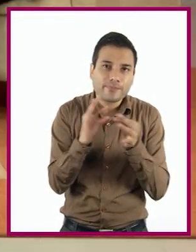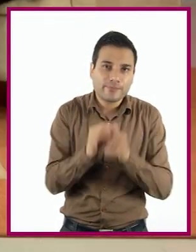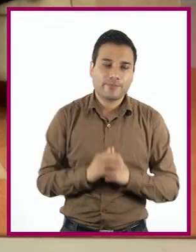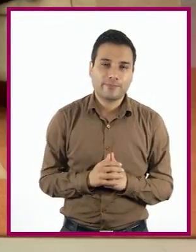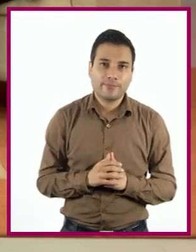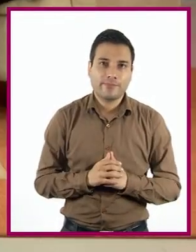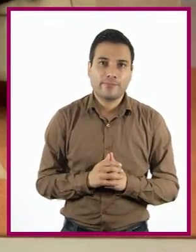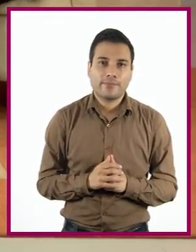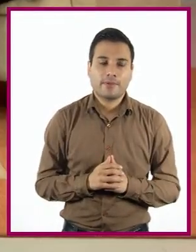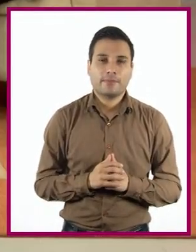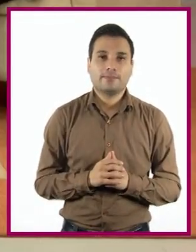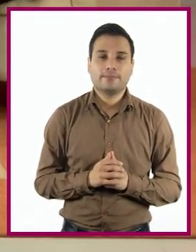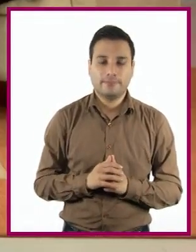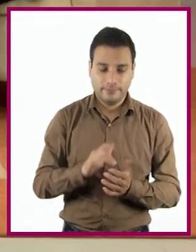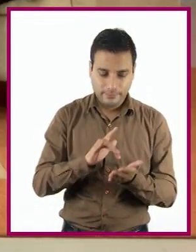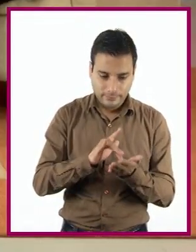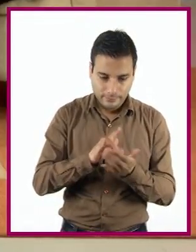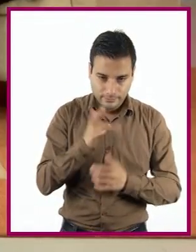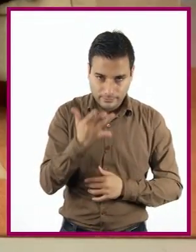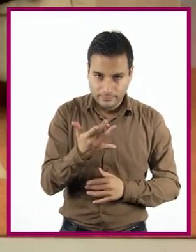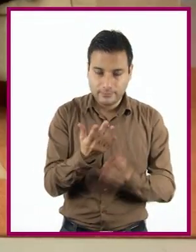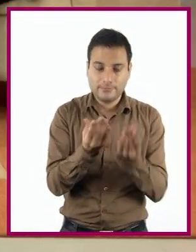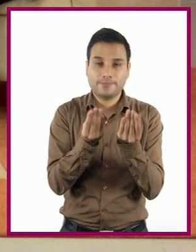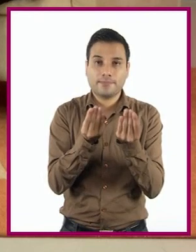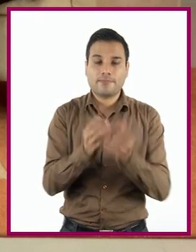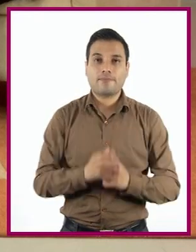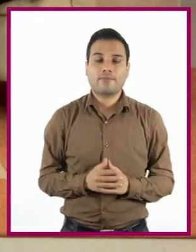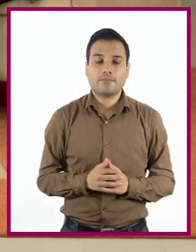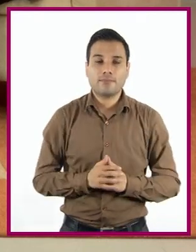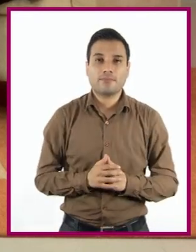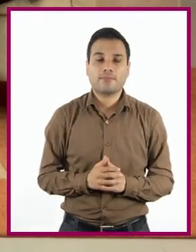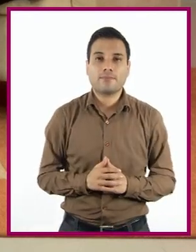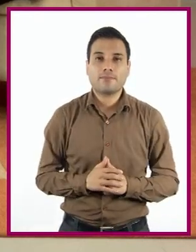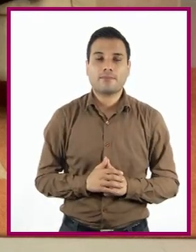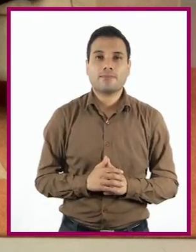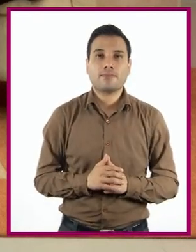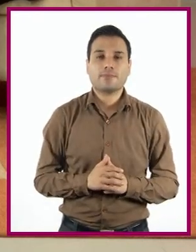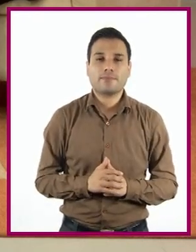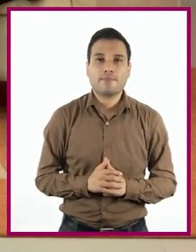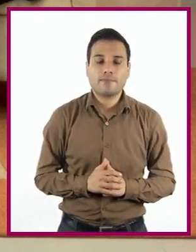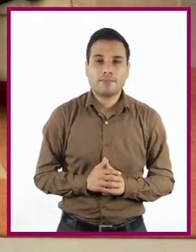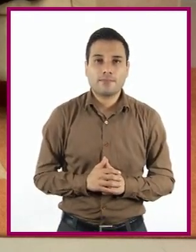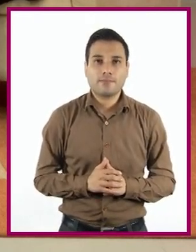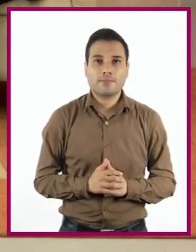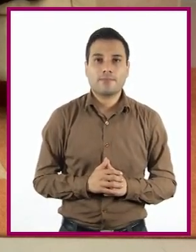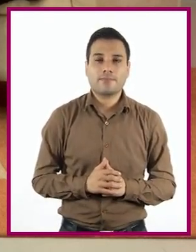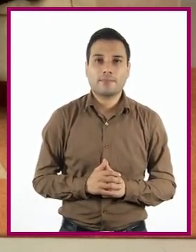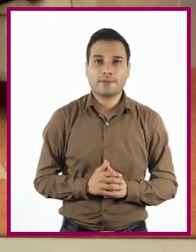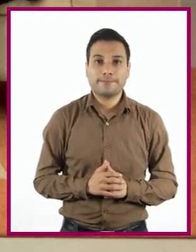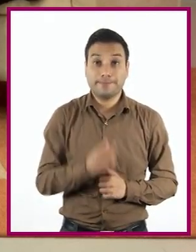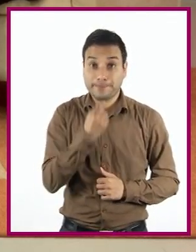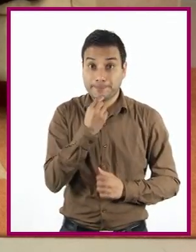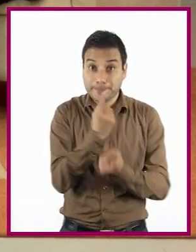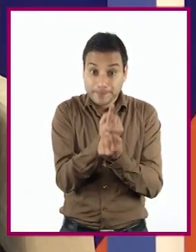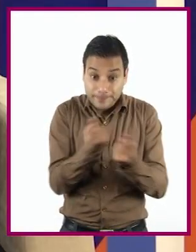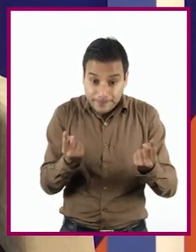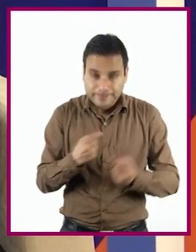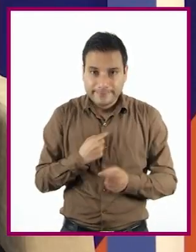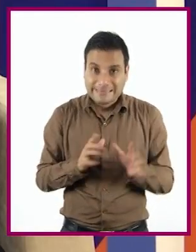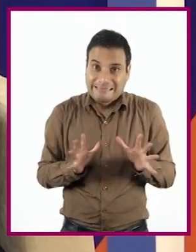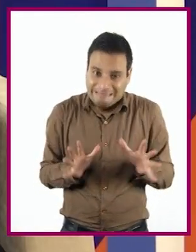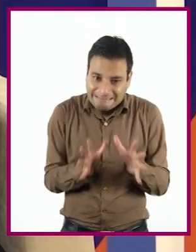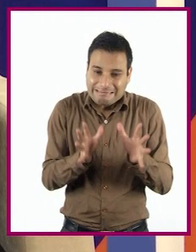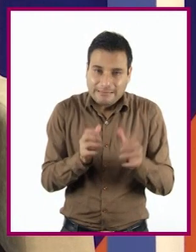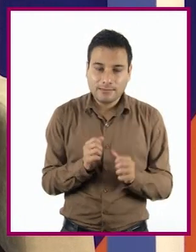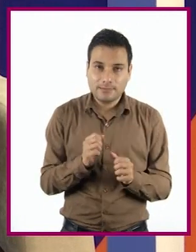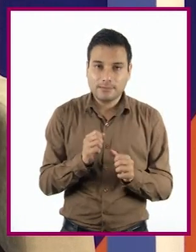problemas. Muchas gracias, doctor. Es un hecho que despertar el gusto y la curiosidad por la investigación depende de la